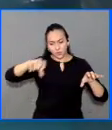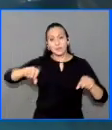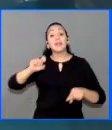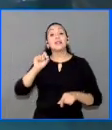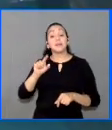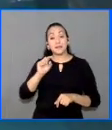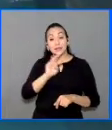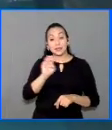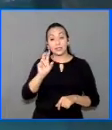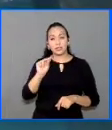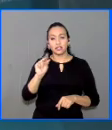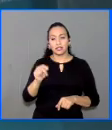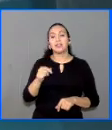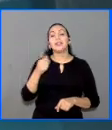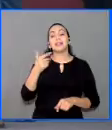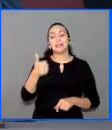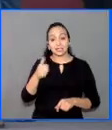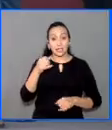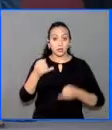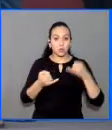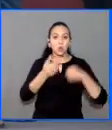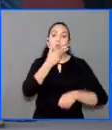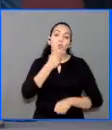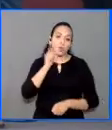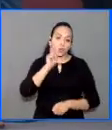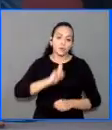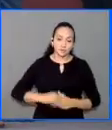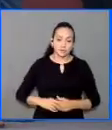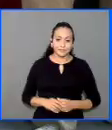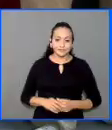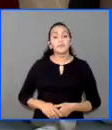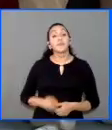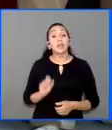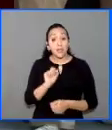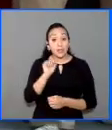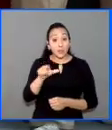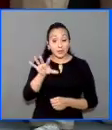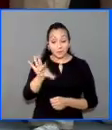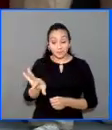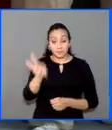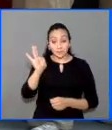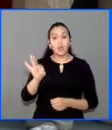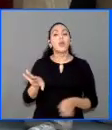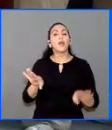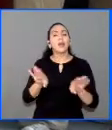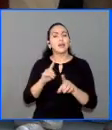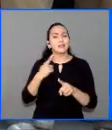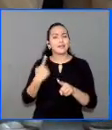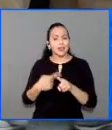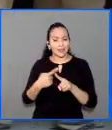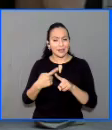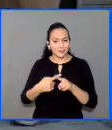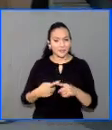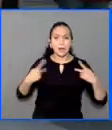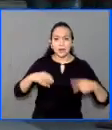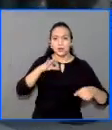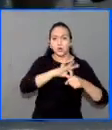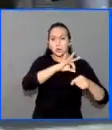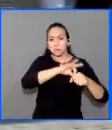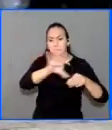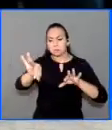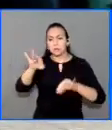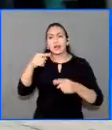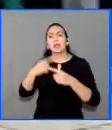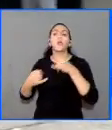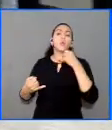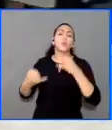juezas y jueces de distrito. Además, habrá elecciones concurrentes para elegir por voto popular a personas juzgadoras locales